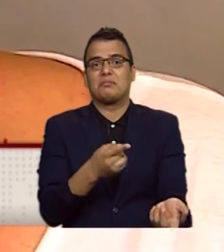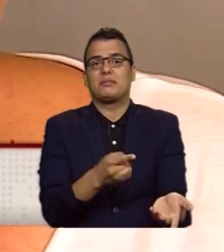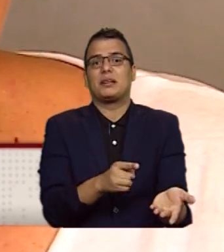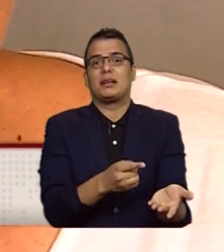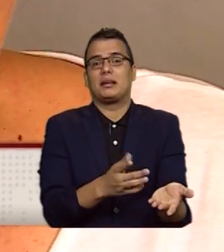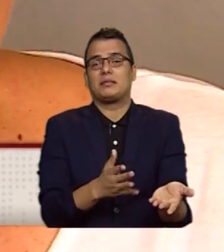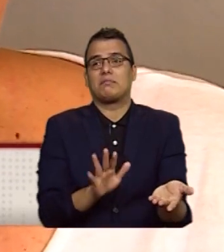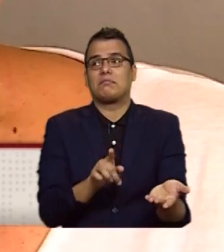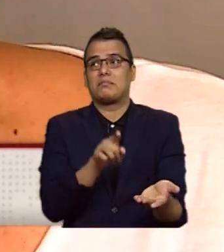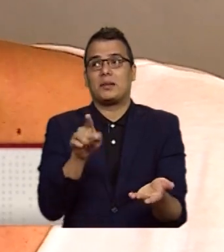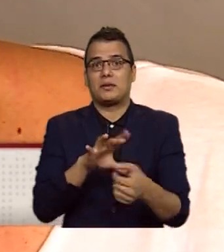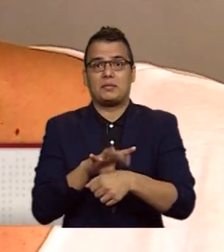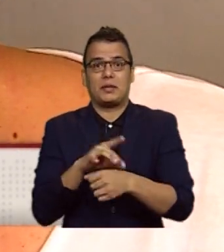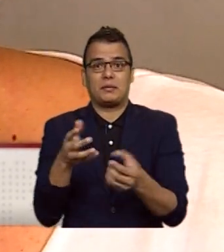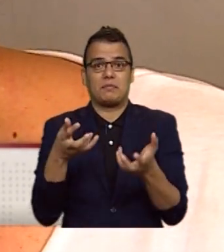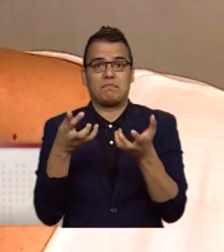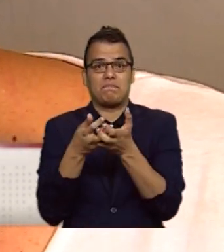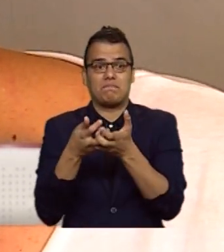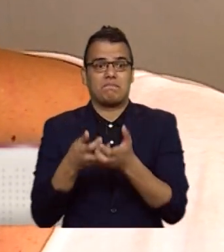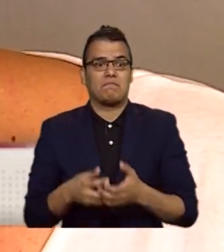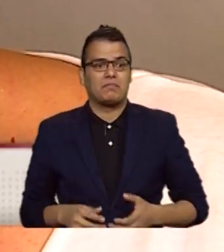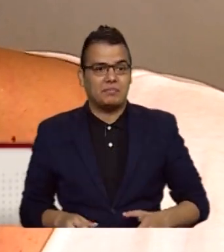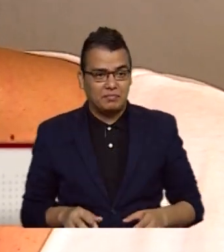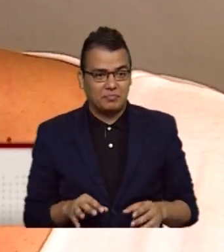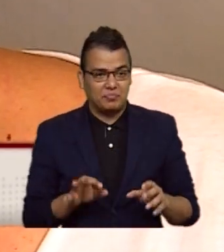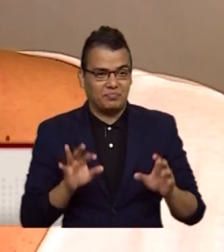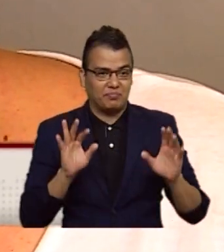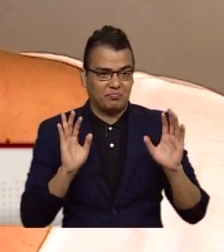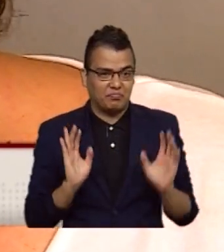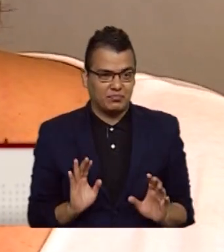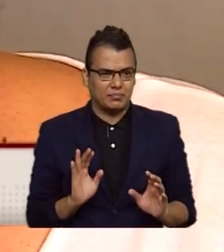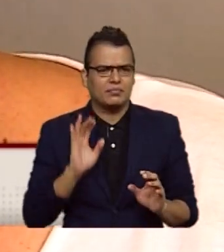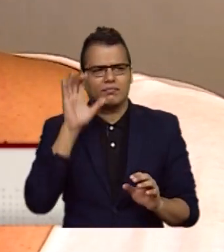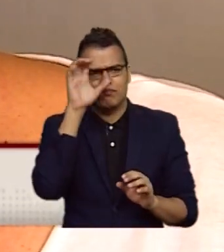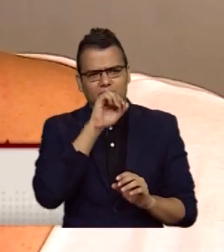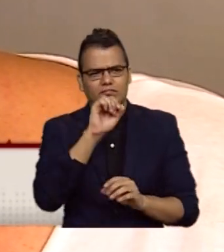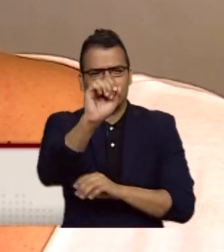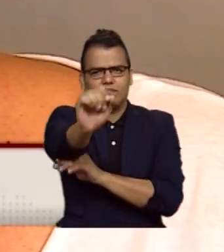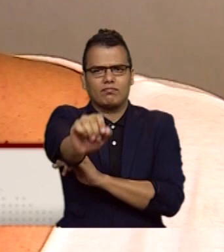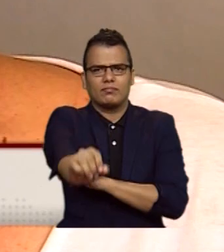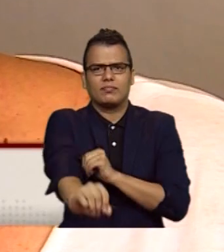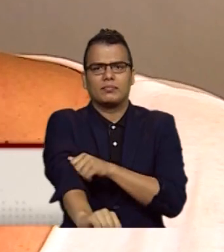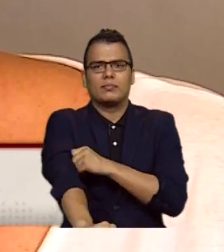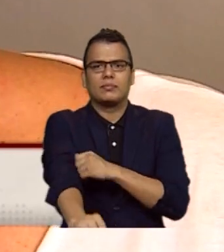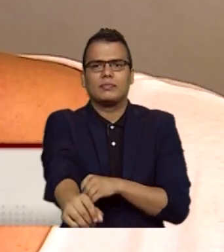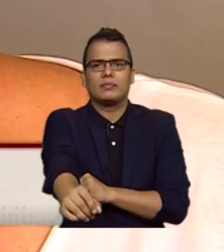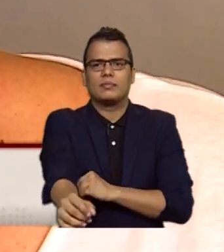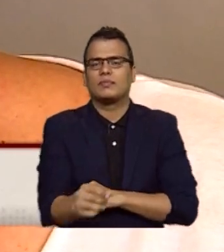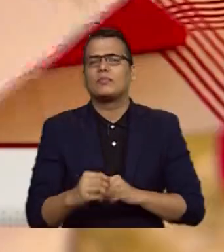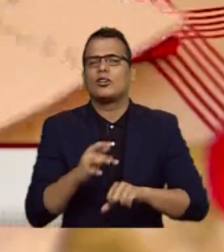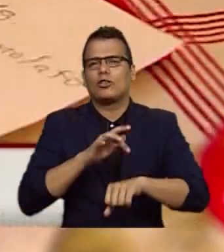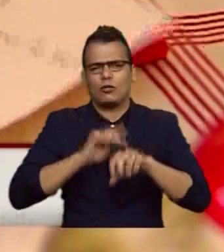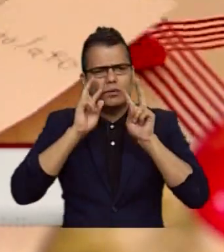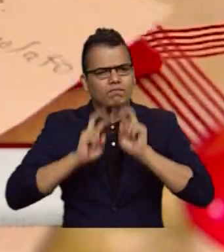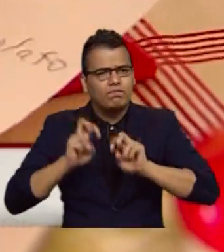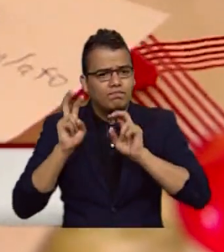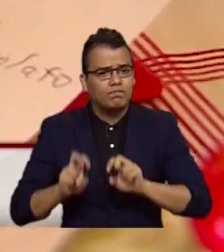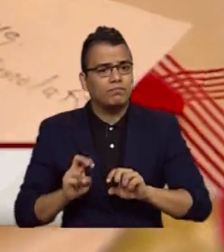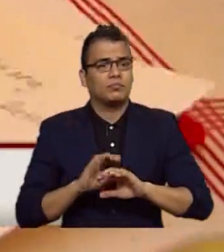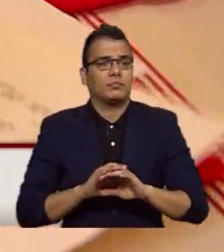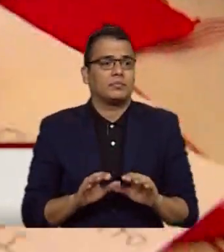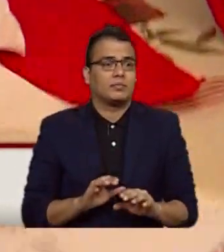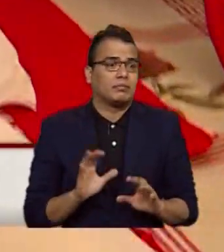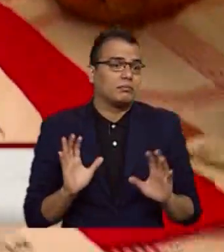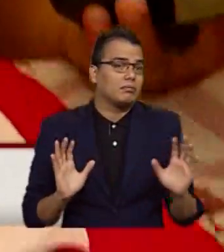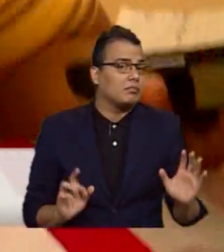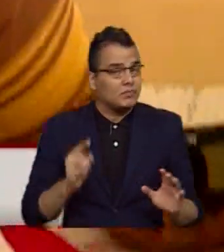qué era. Entonces pues ya se sabía que esto iba para estudio, ¿no? Yo decía, pues si con esto voy a